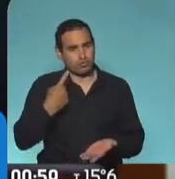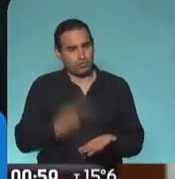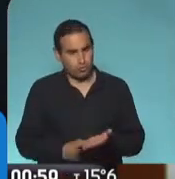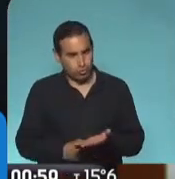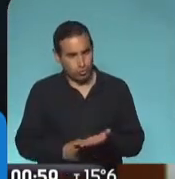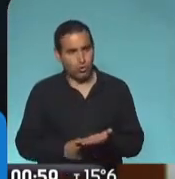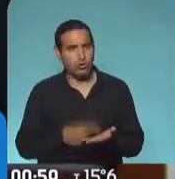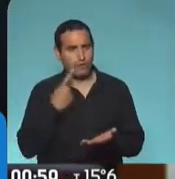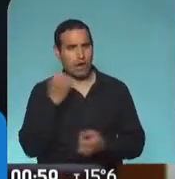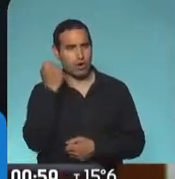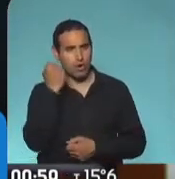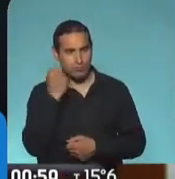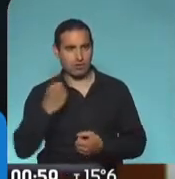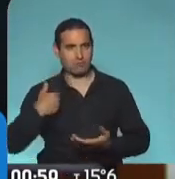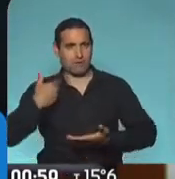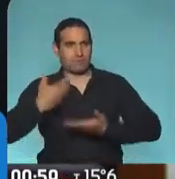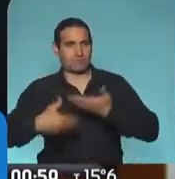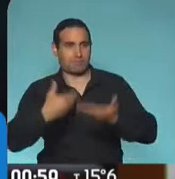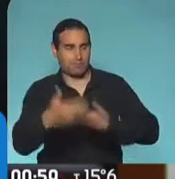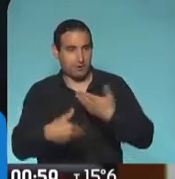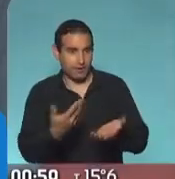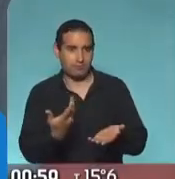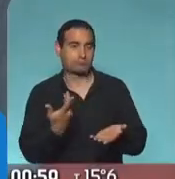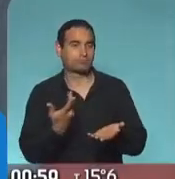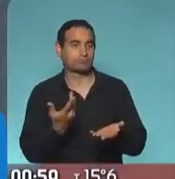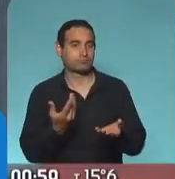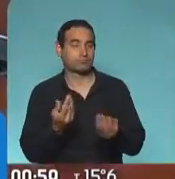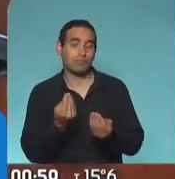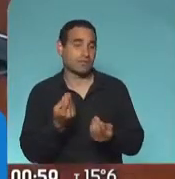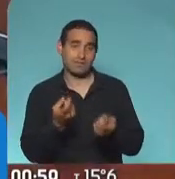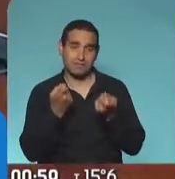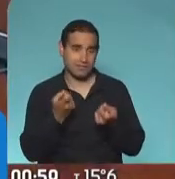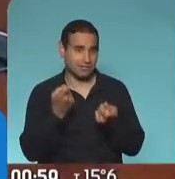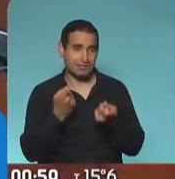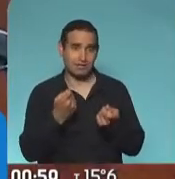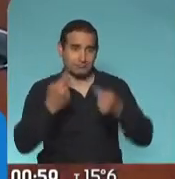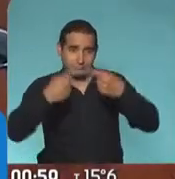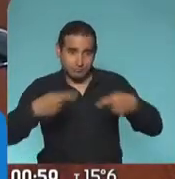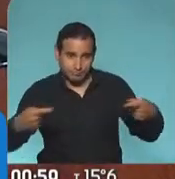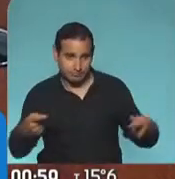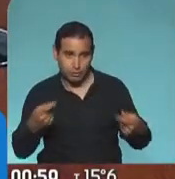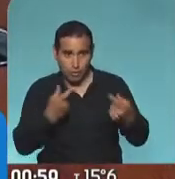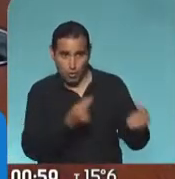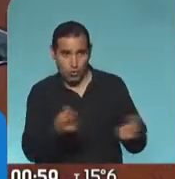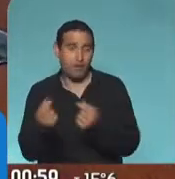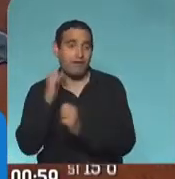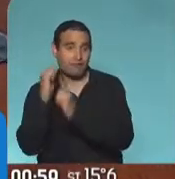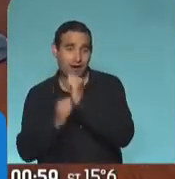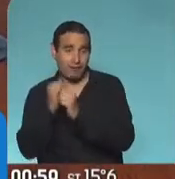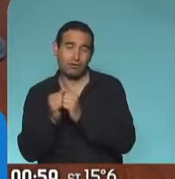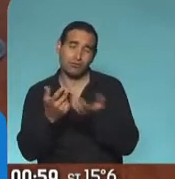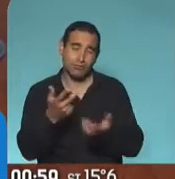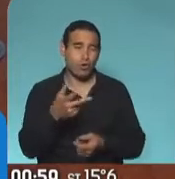de prender la economía poner en funcionamiento la más las máquinas implica adquirir insumos implica que una fábrica tarda entre